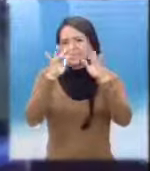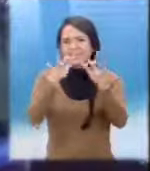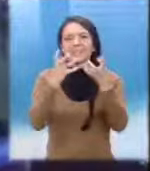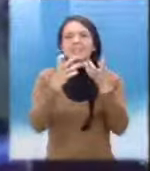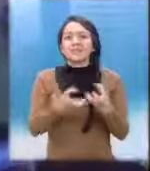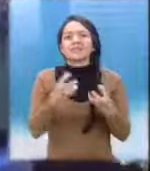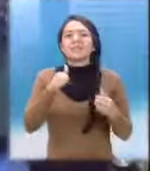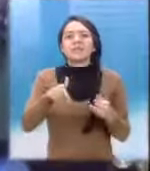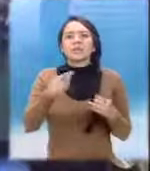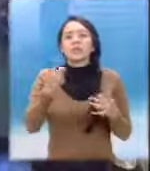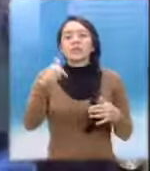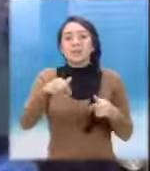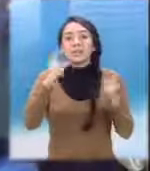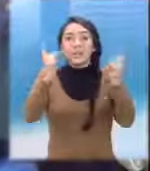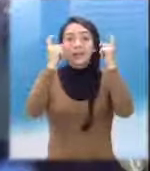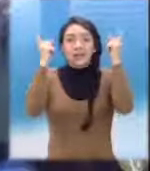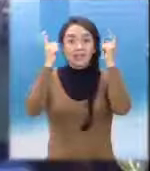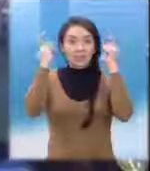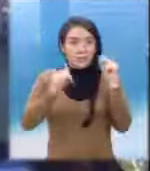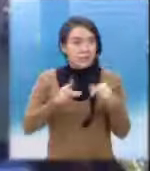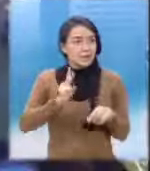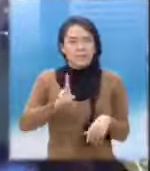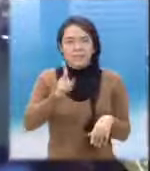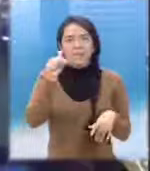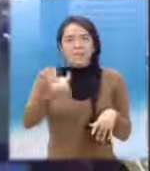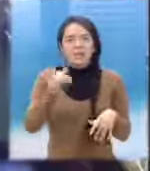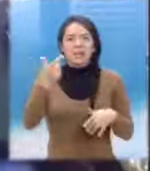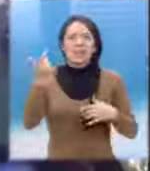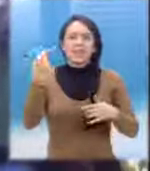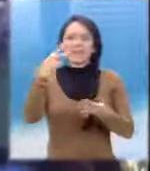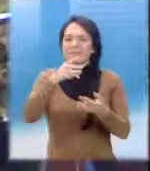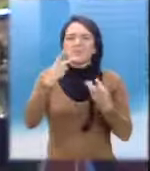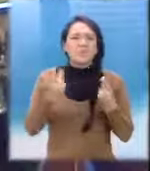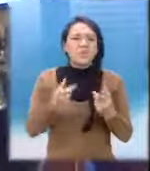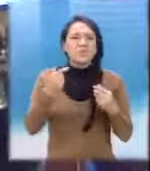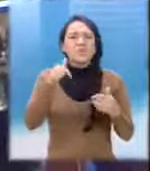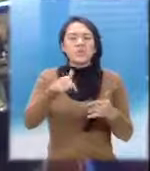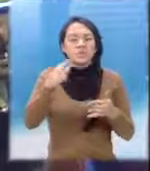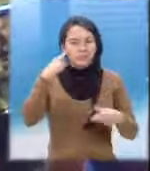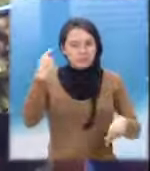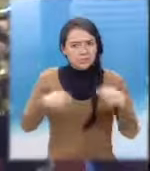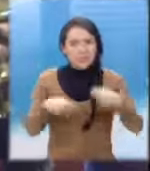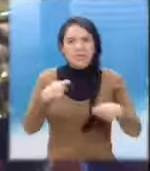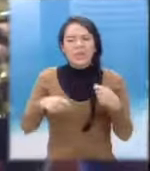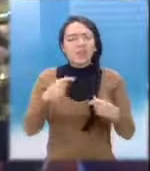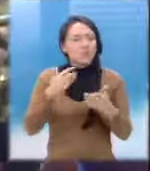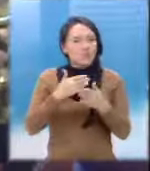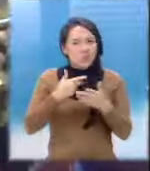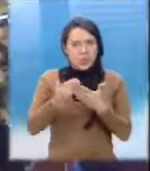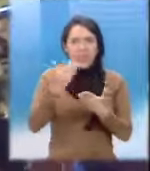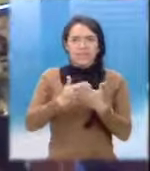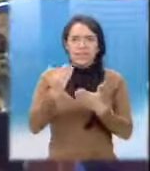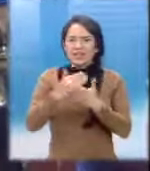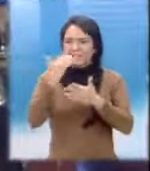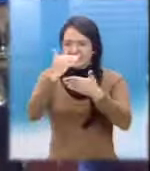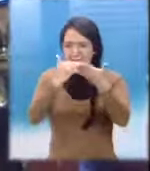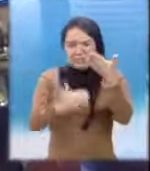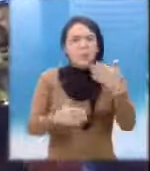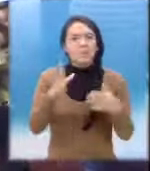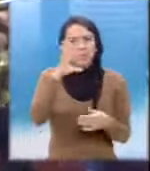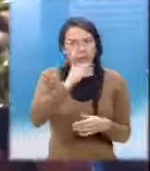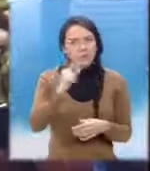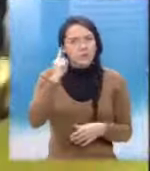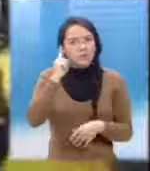fecha para los guatemaltecos. Las mismas ejecutaron ritmos modernos, clásicos, entre otros, y así dio inicio